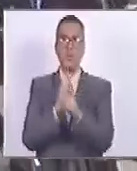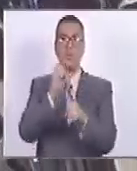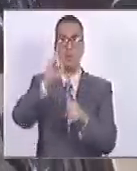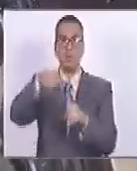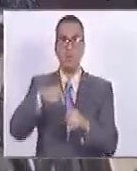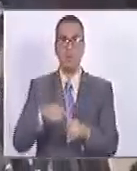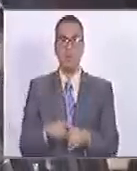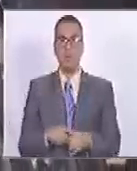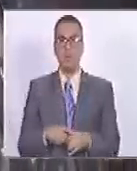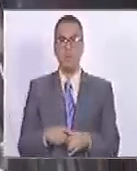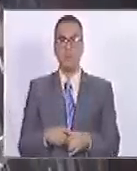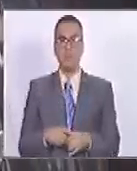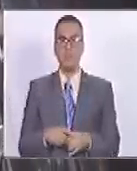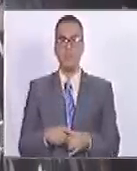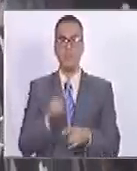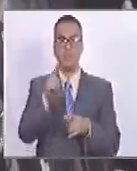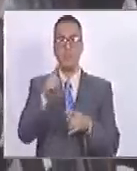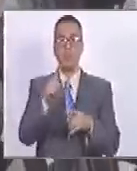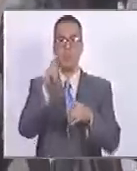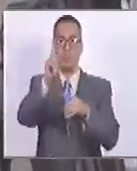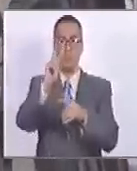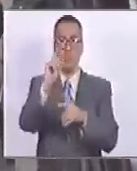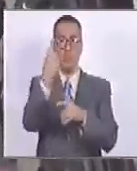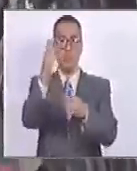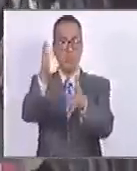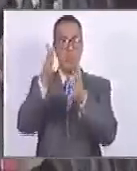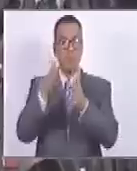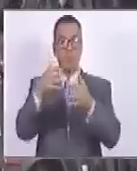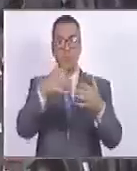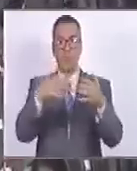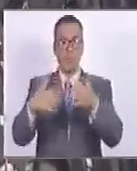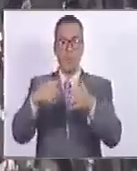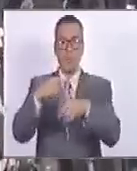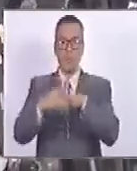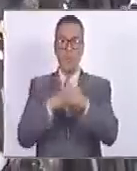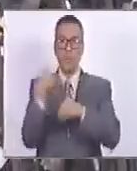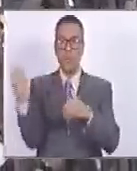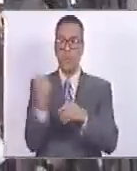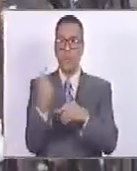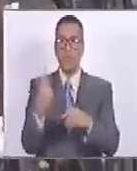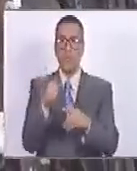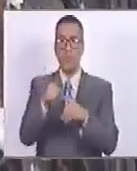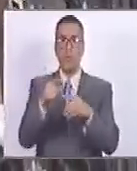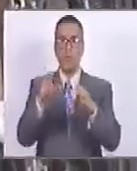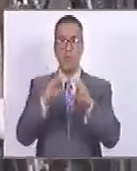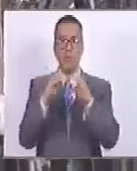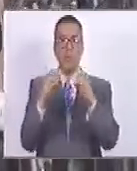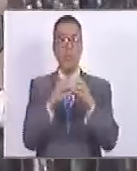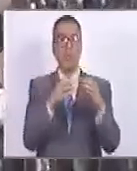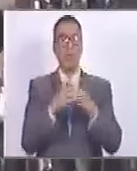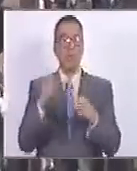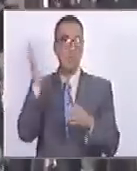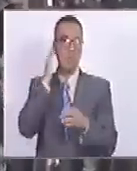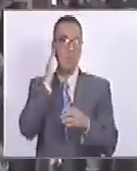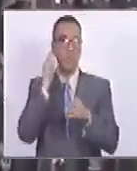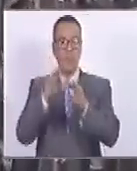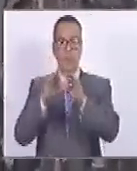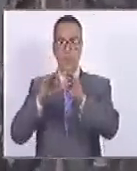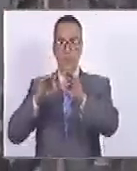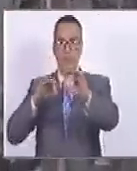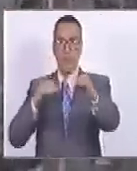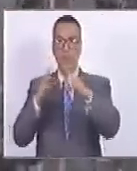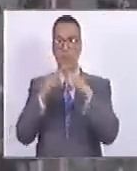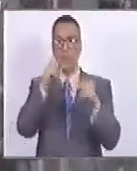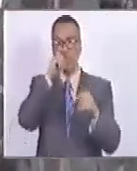además es una victoria más en la lucha que ha venido dando la comunidad sorda a lo largo de